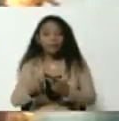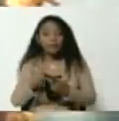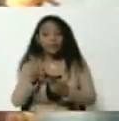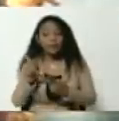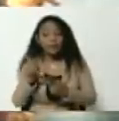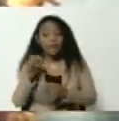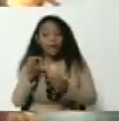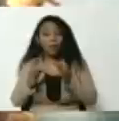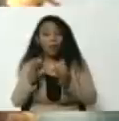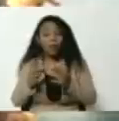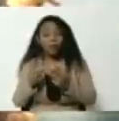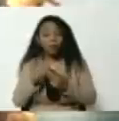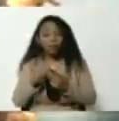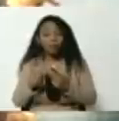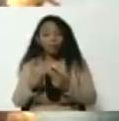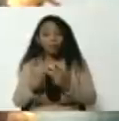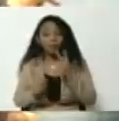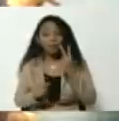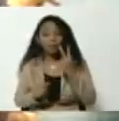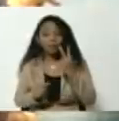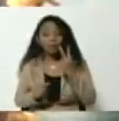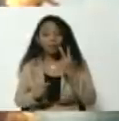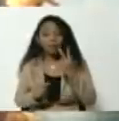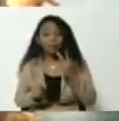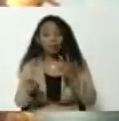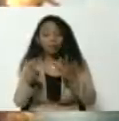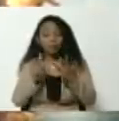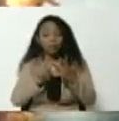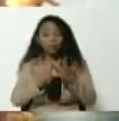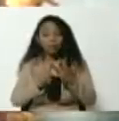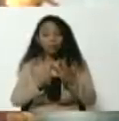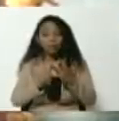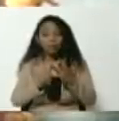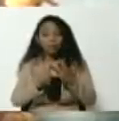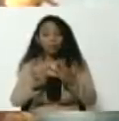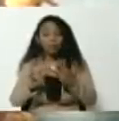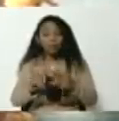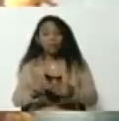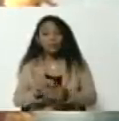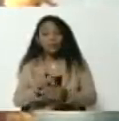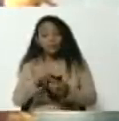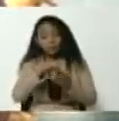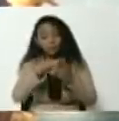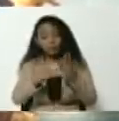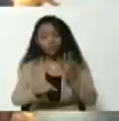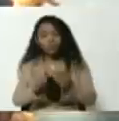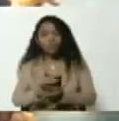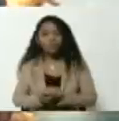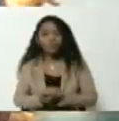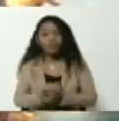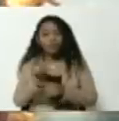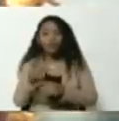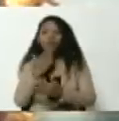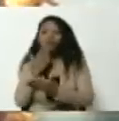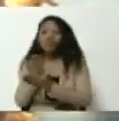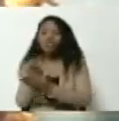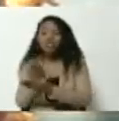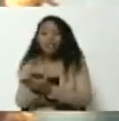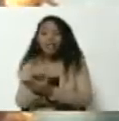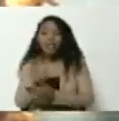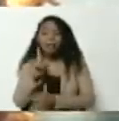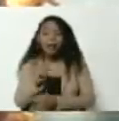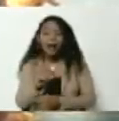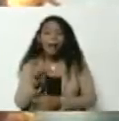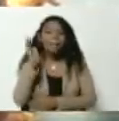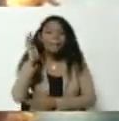abogado Vidal y el tío del presidente de Paraguay. Entonces vamos a solicitar que